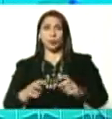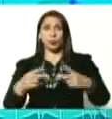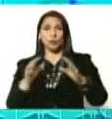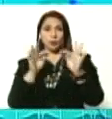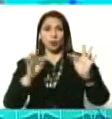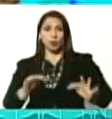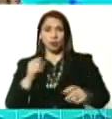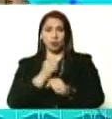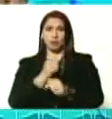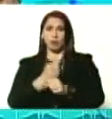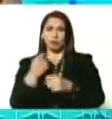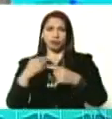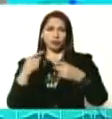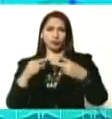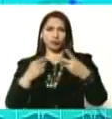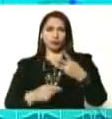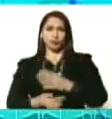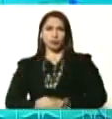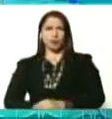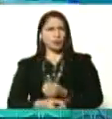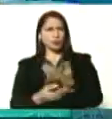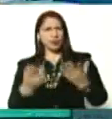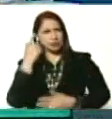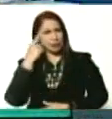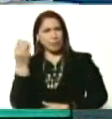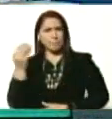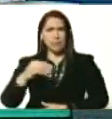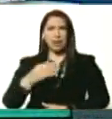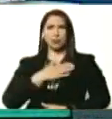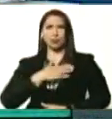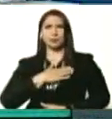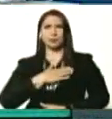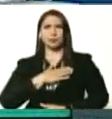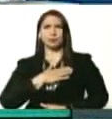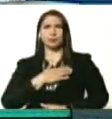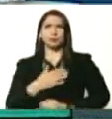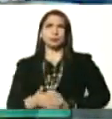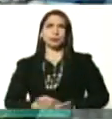de gestión, etcétera, etcétera. Ustedes lo saben más que yo, mucho más que yo.